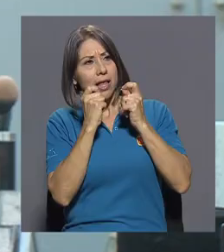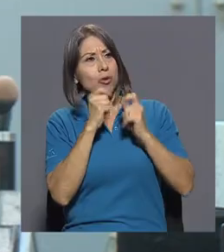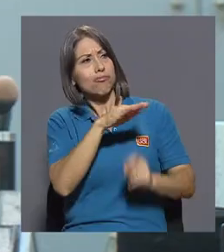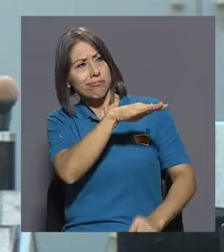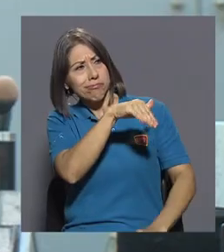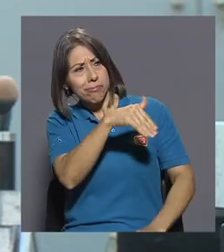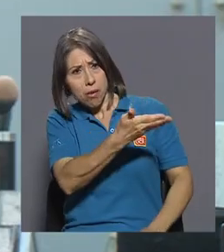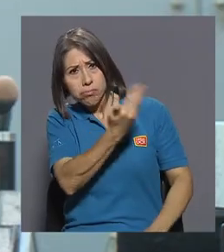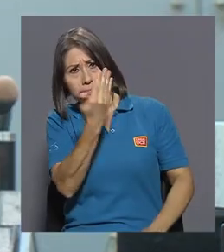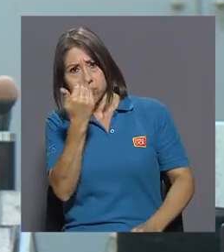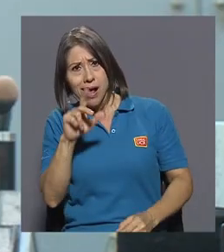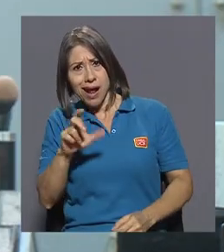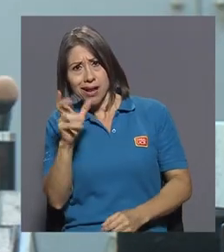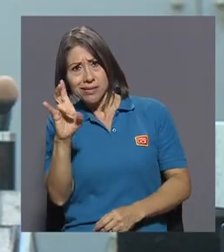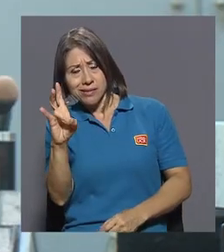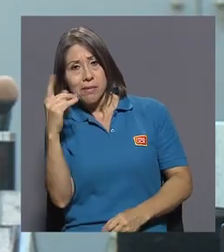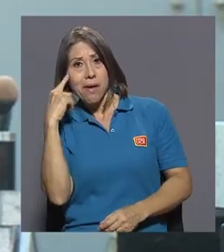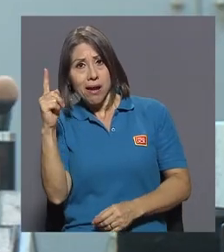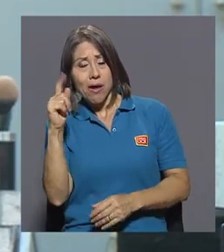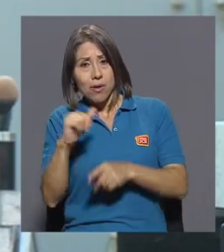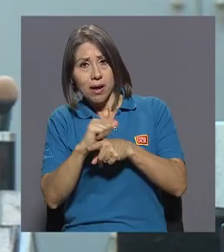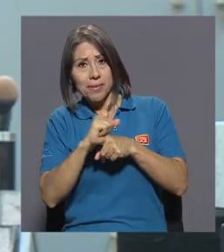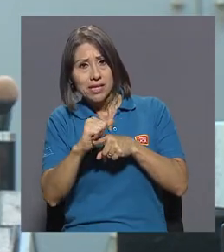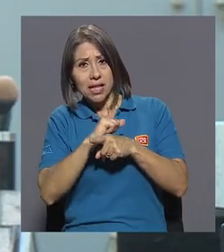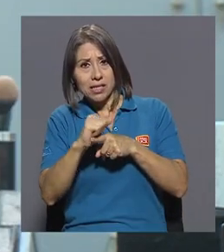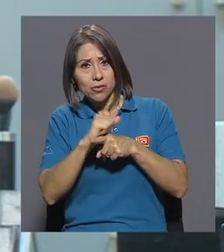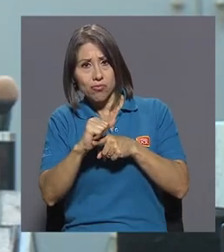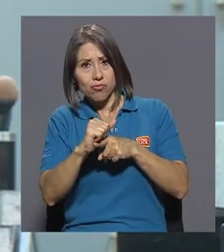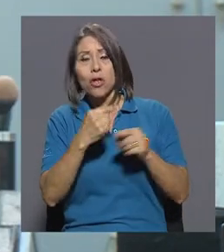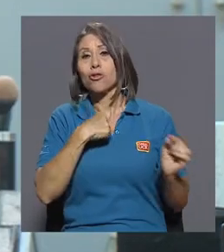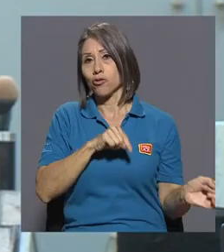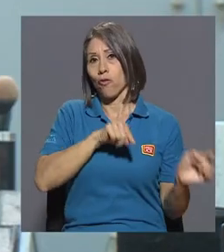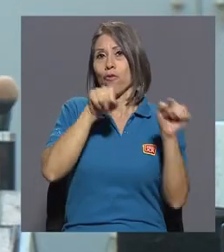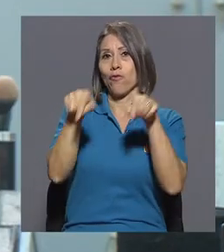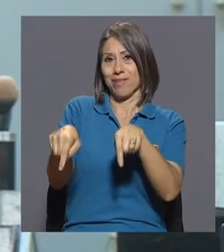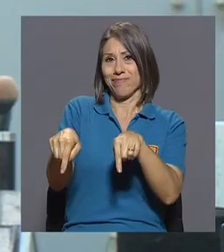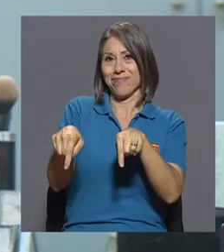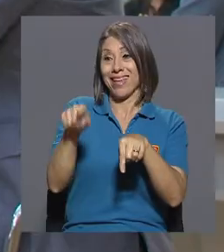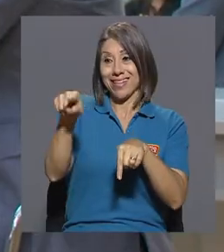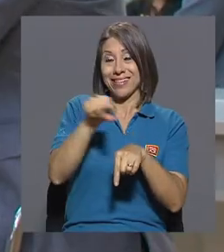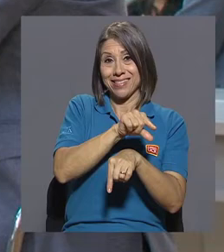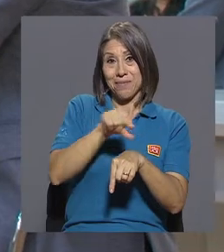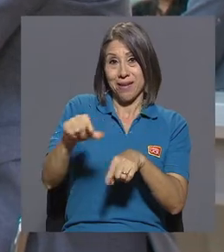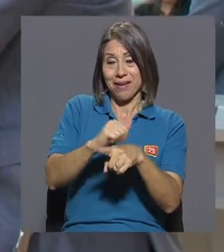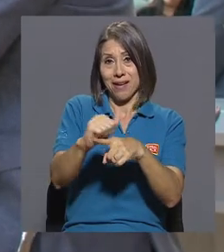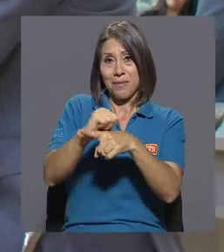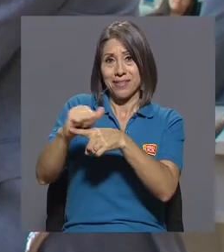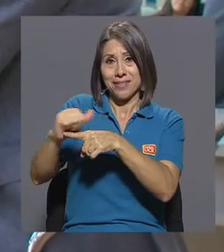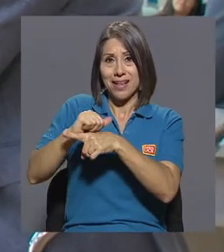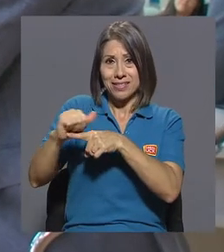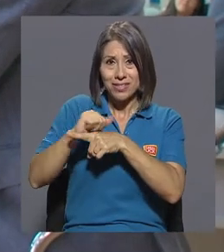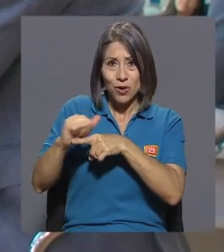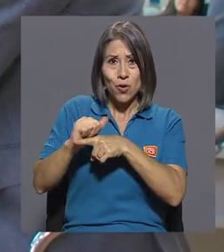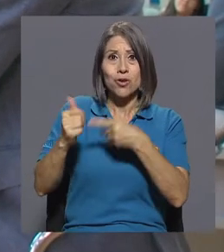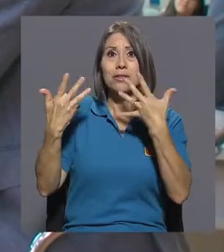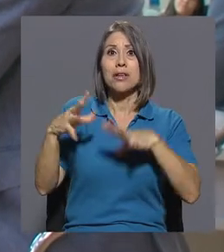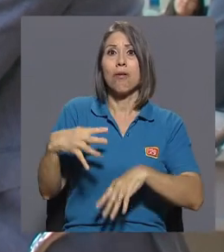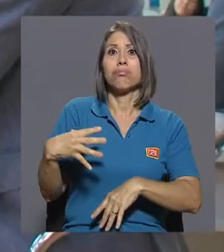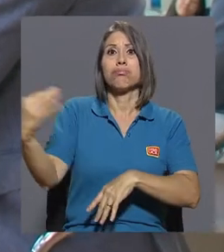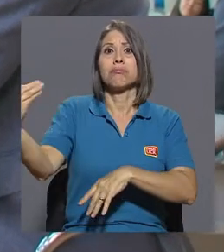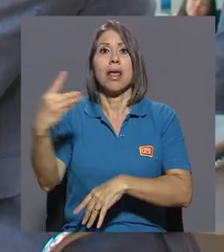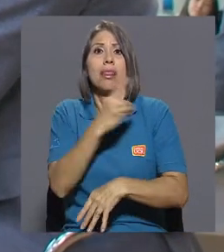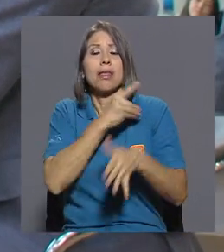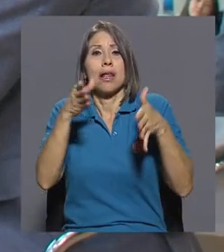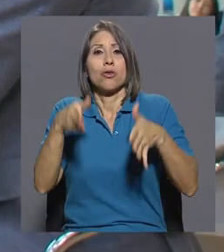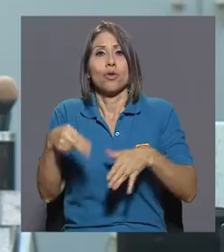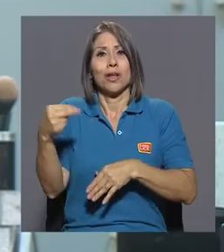una capacitación. Vine y en esa semana de la capacitación se había ido el director de noticiero de aquí, no